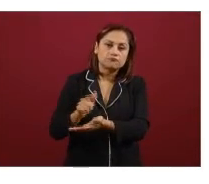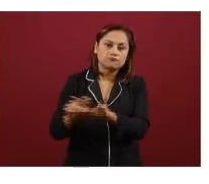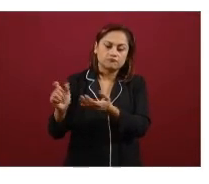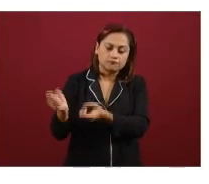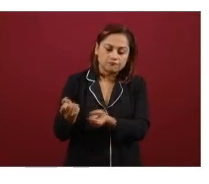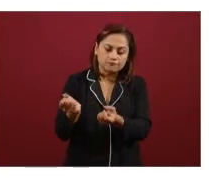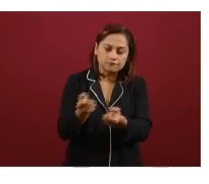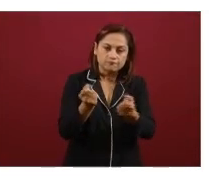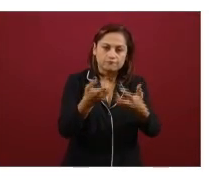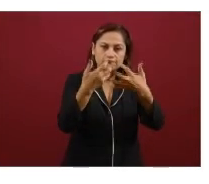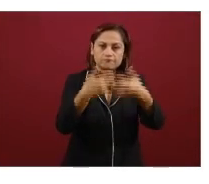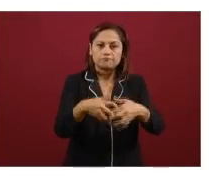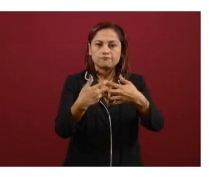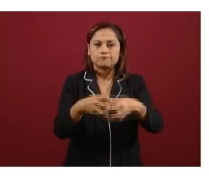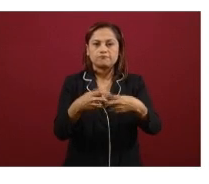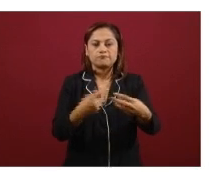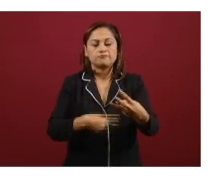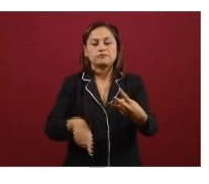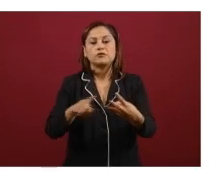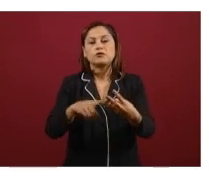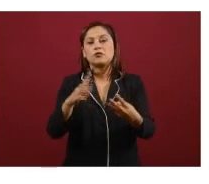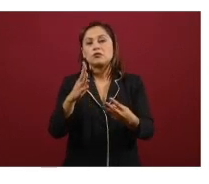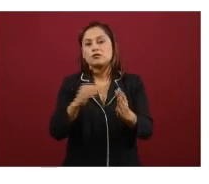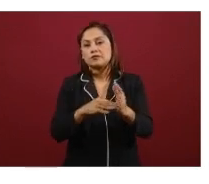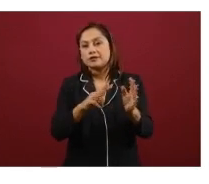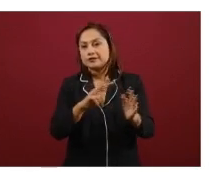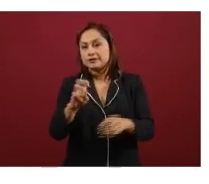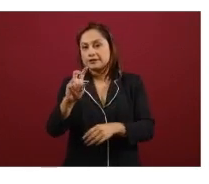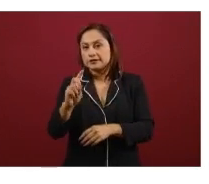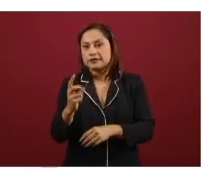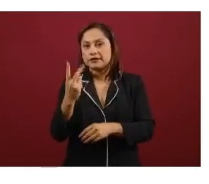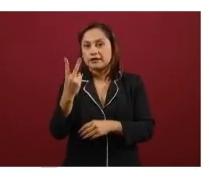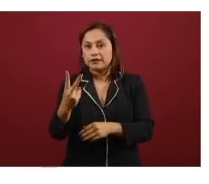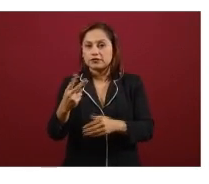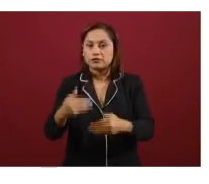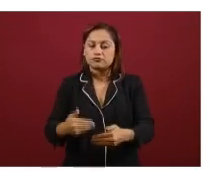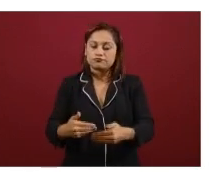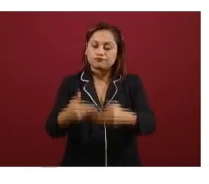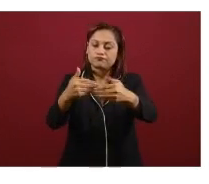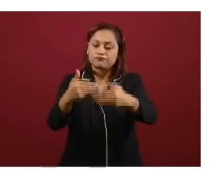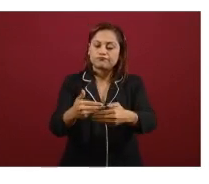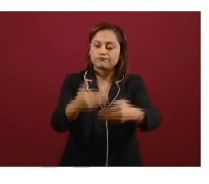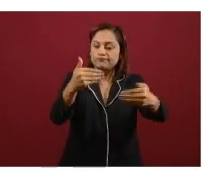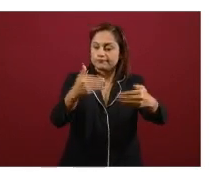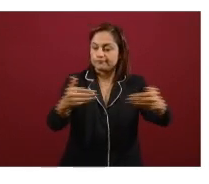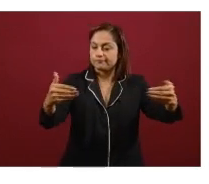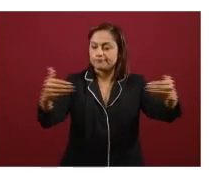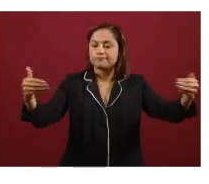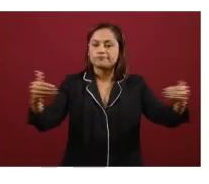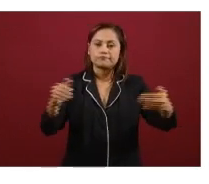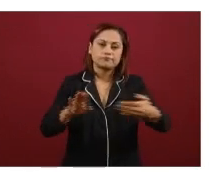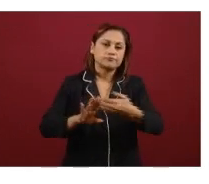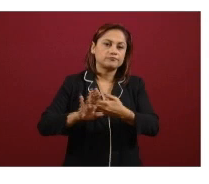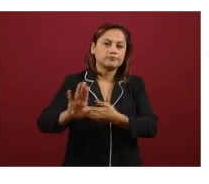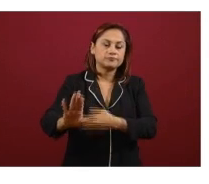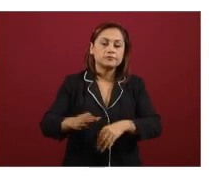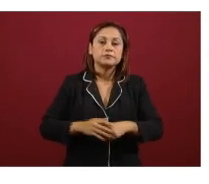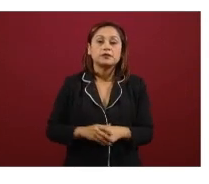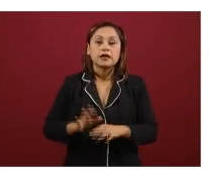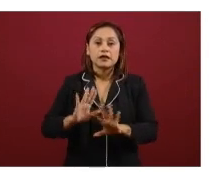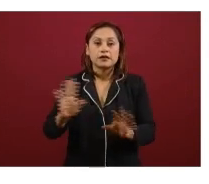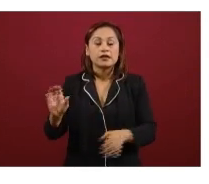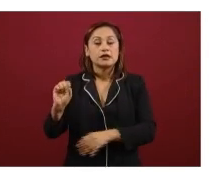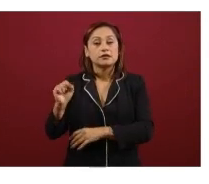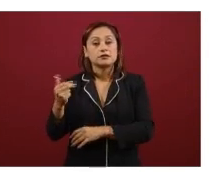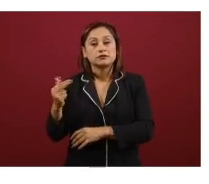4,262 barreras de contención. Ya se liberó el recurso a través de Hacienda, es cuestión